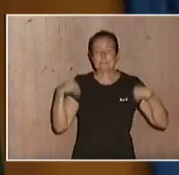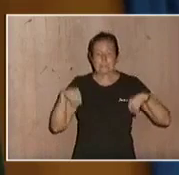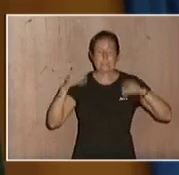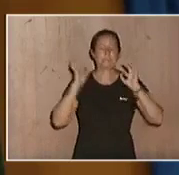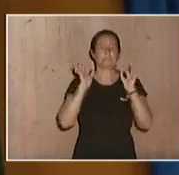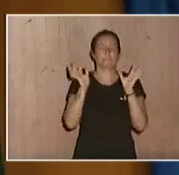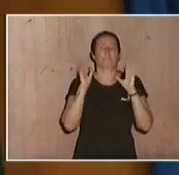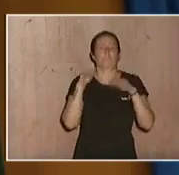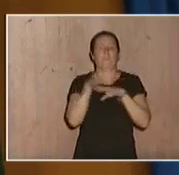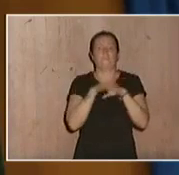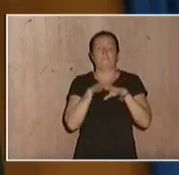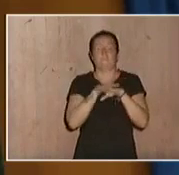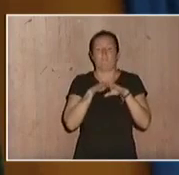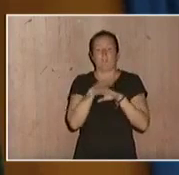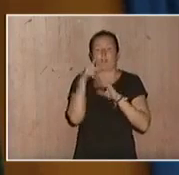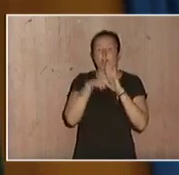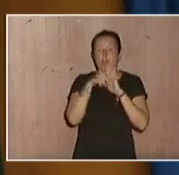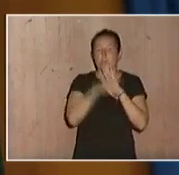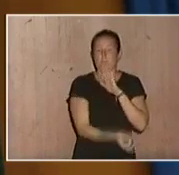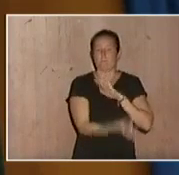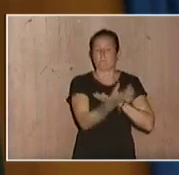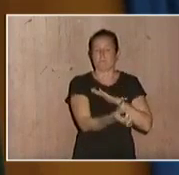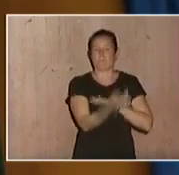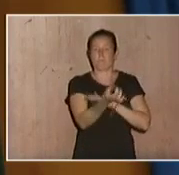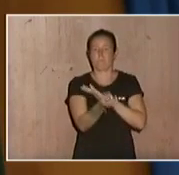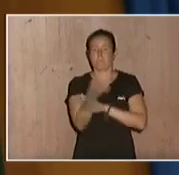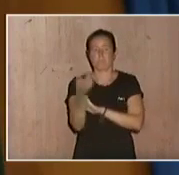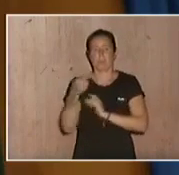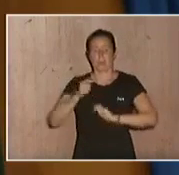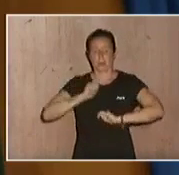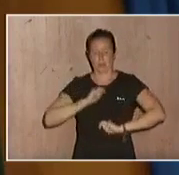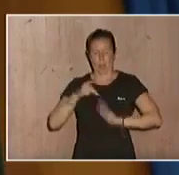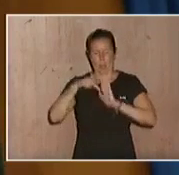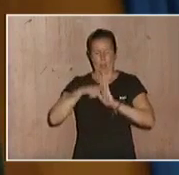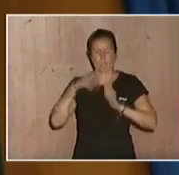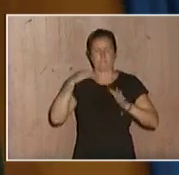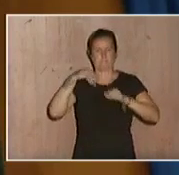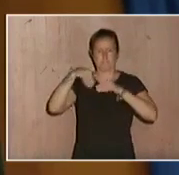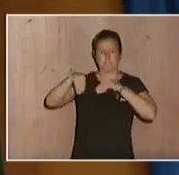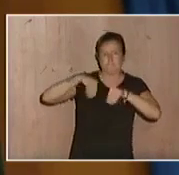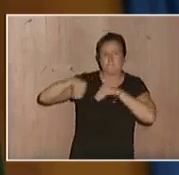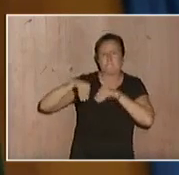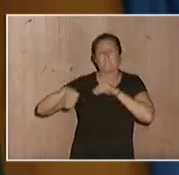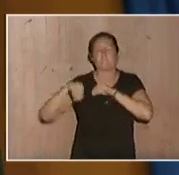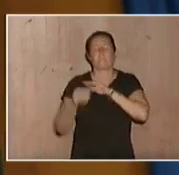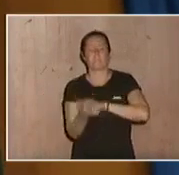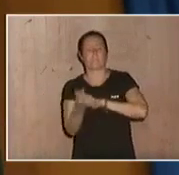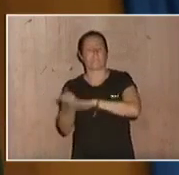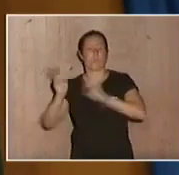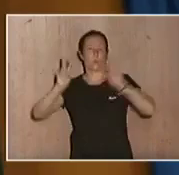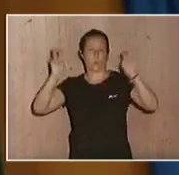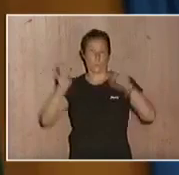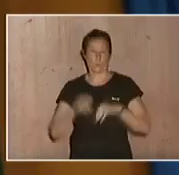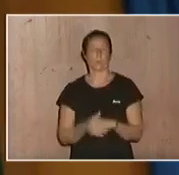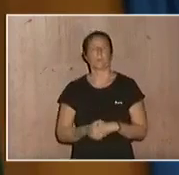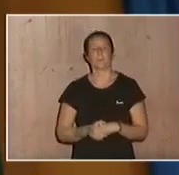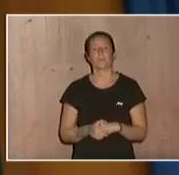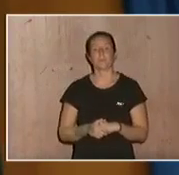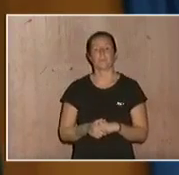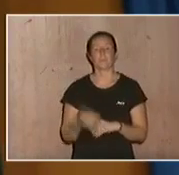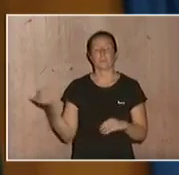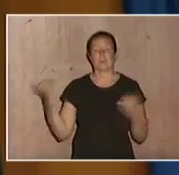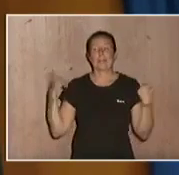fundamentales, reglas que posean propiedades normativas y estratégicas deseables. Entre sus